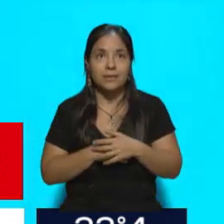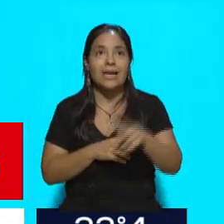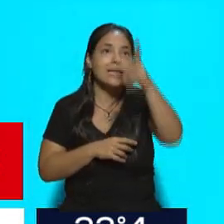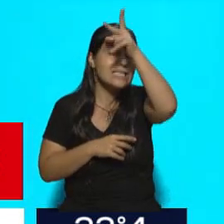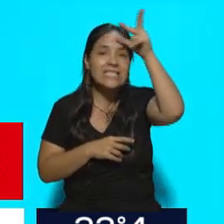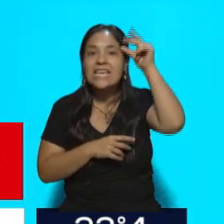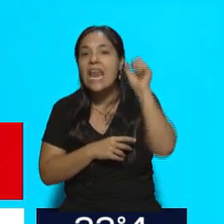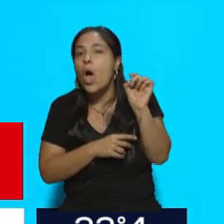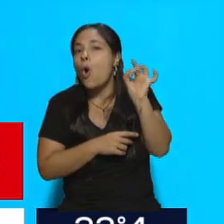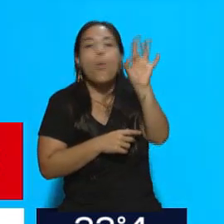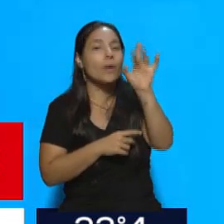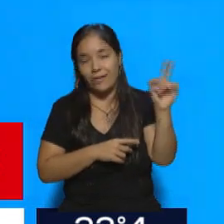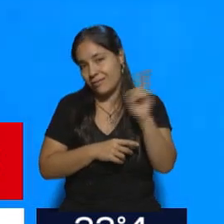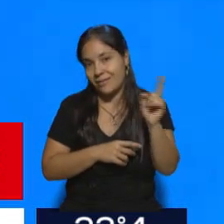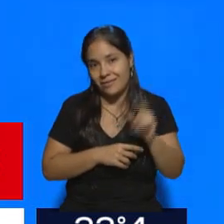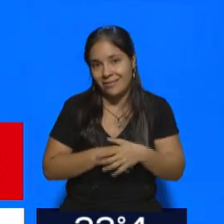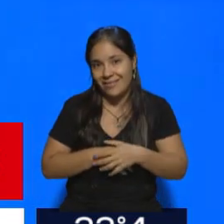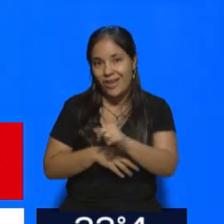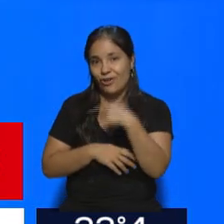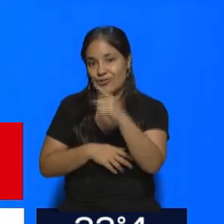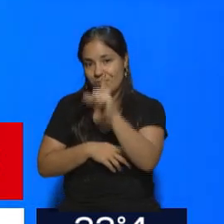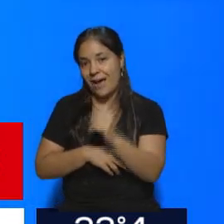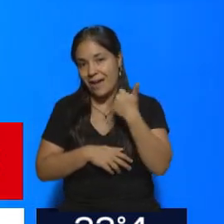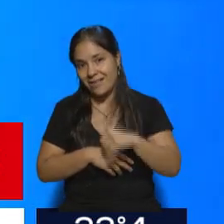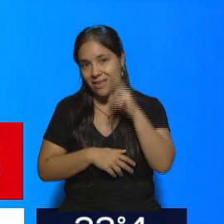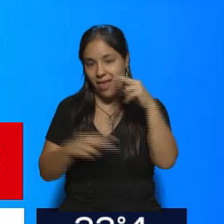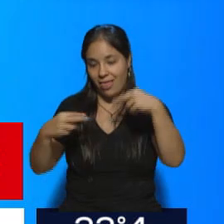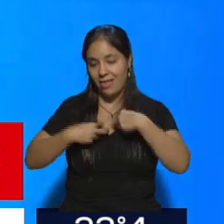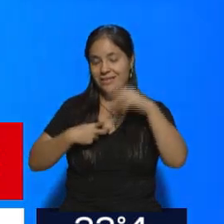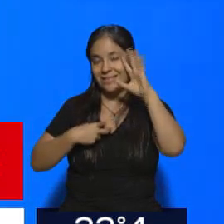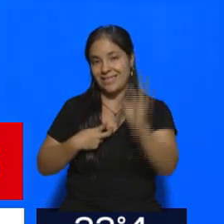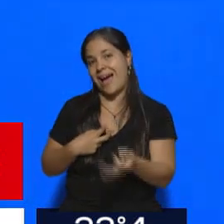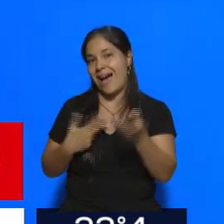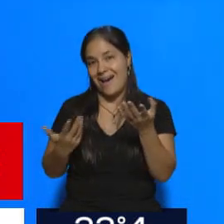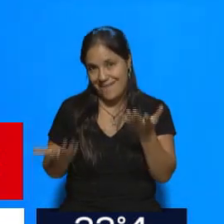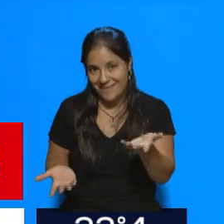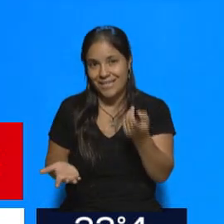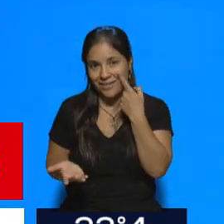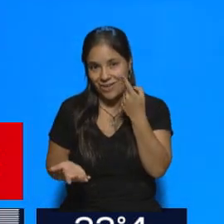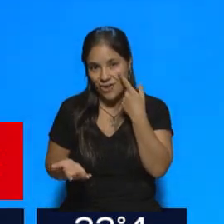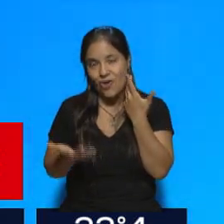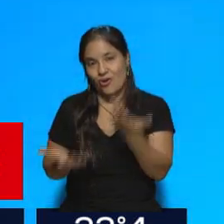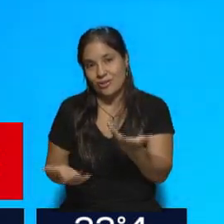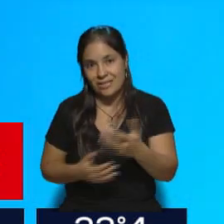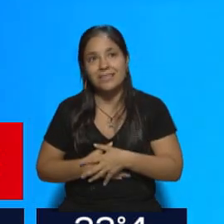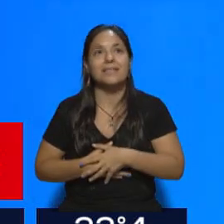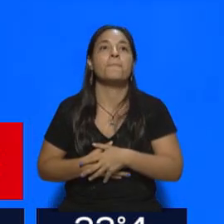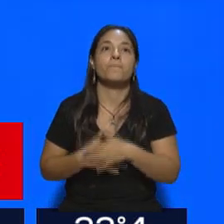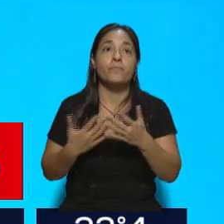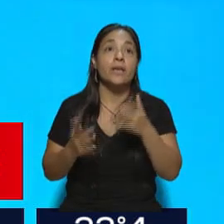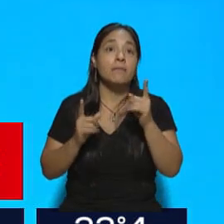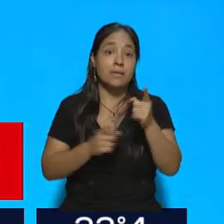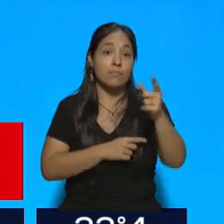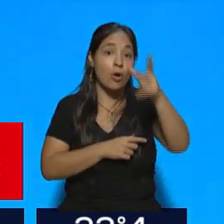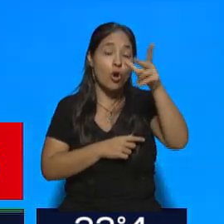chileno, ¿eh? Acá no nos rasguemos la vestidura porque hay que mirar la viga en el ojo propio, ¿eh? La barra de Colo-Colo el año